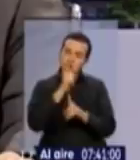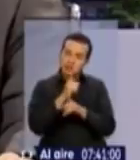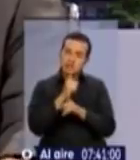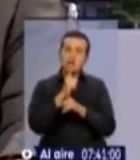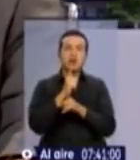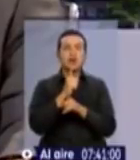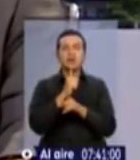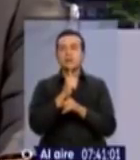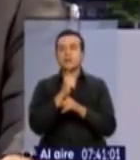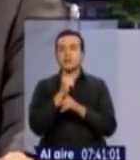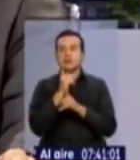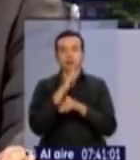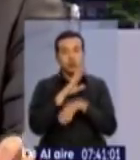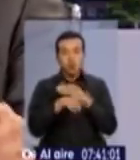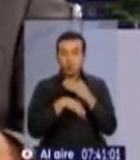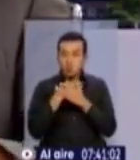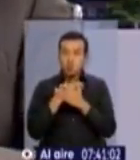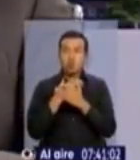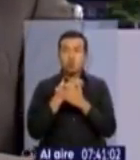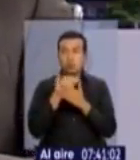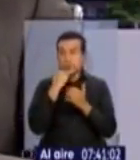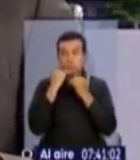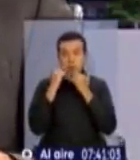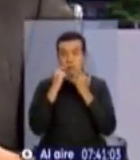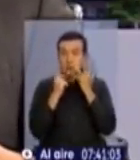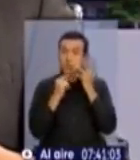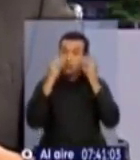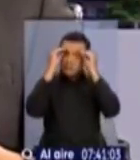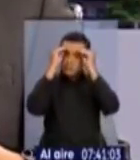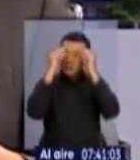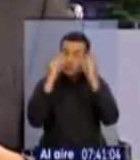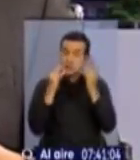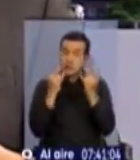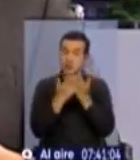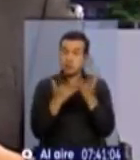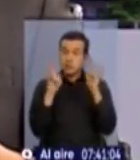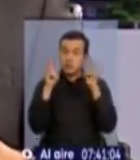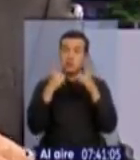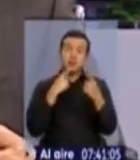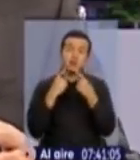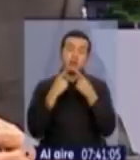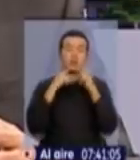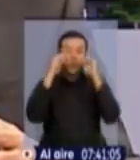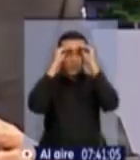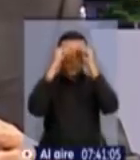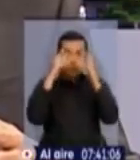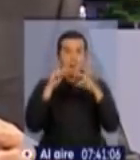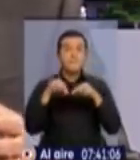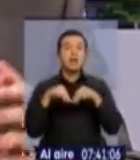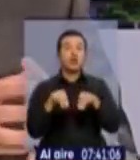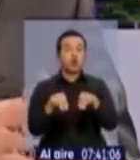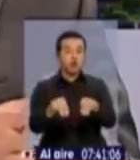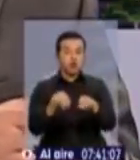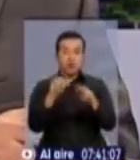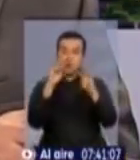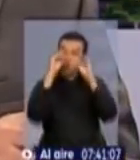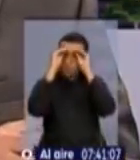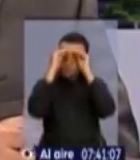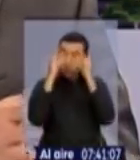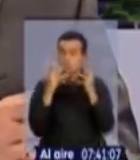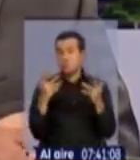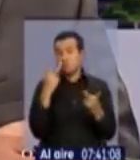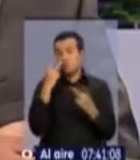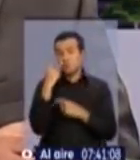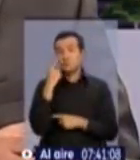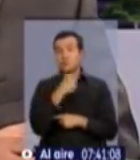de ahí que la pedagogía que debemos tener sobre el diálogo porque hay que tener una pedagogía sino lo que he visto es que sectores que